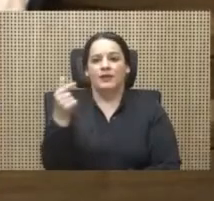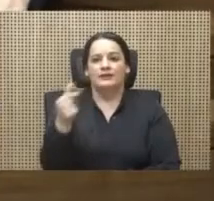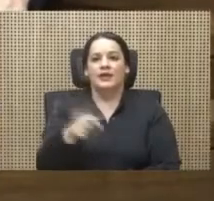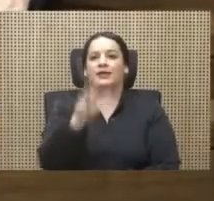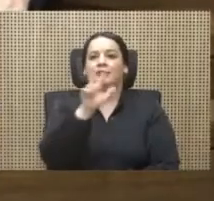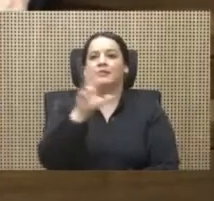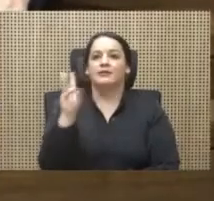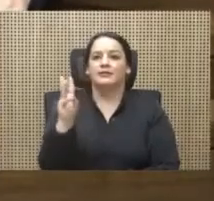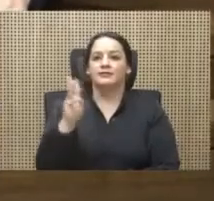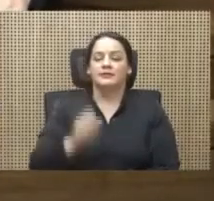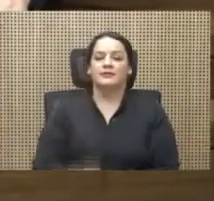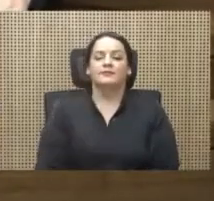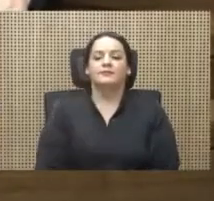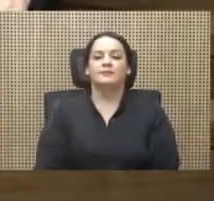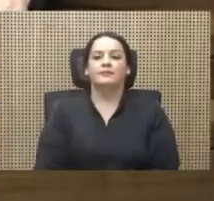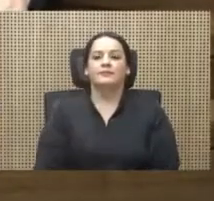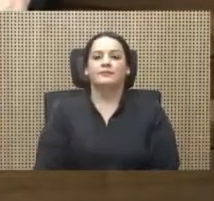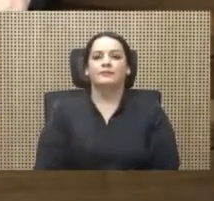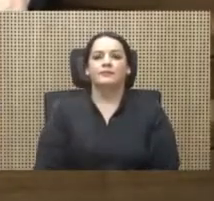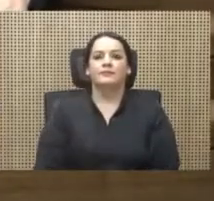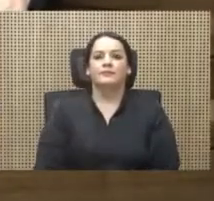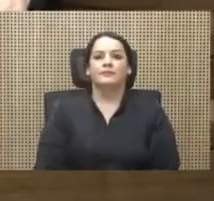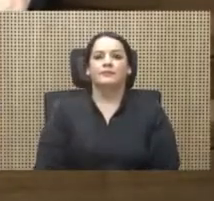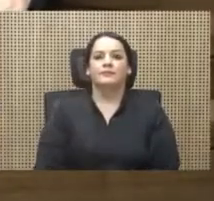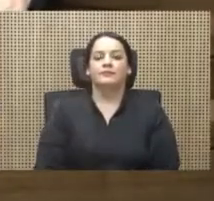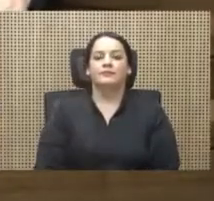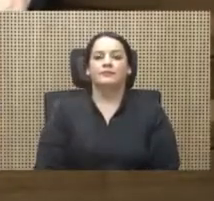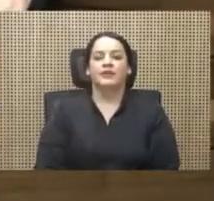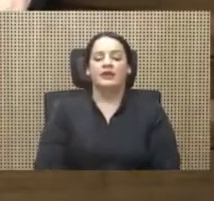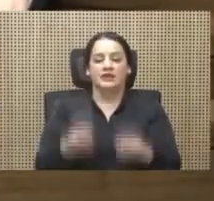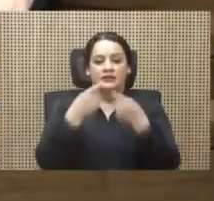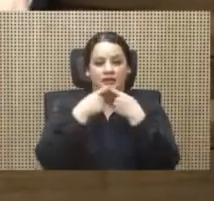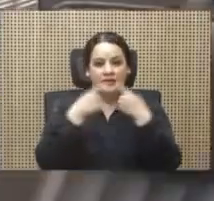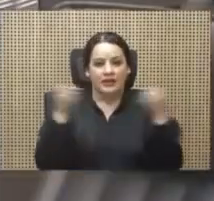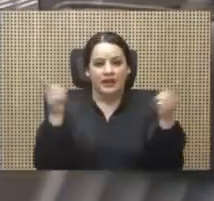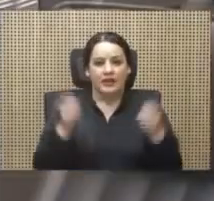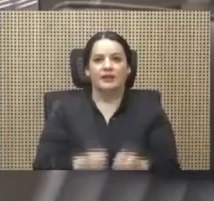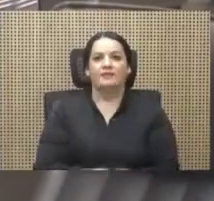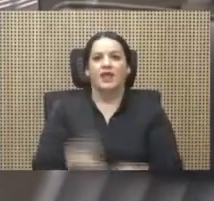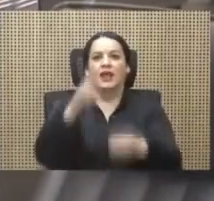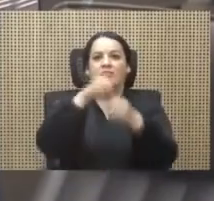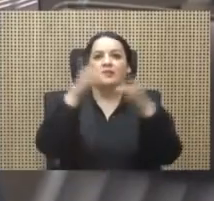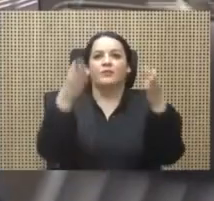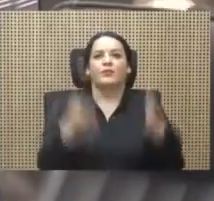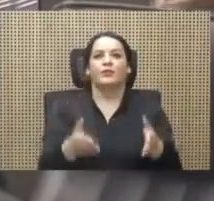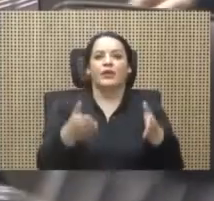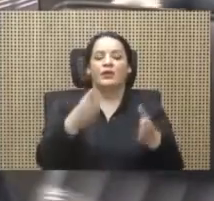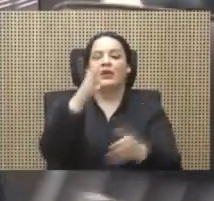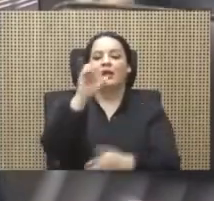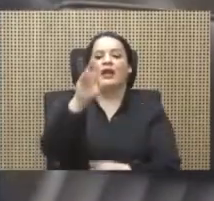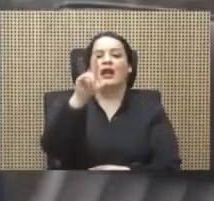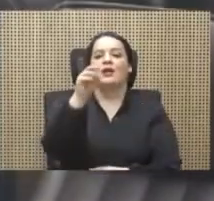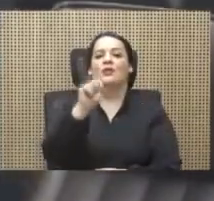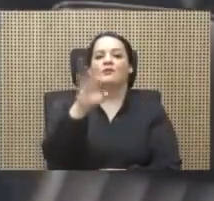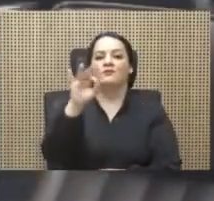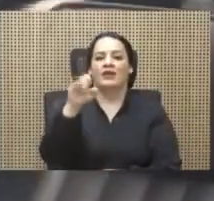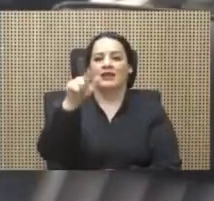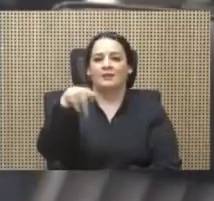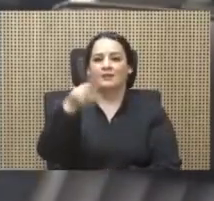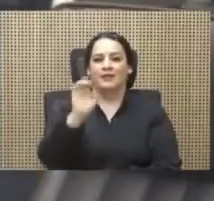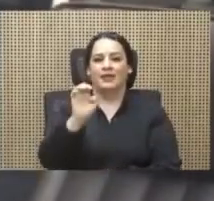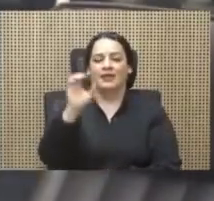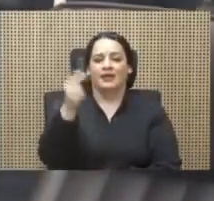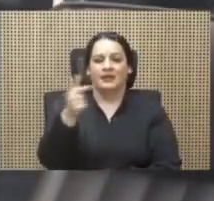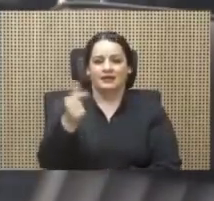Por consiguiente se declara al diputado Carlos Felipe García como primer